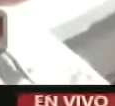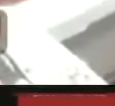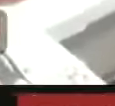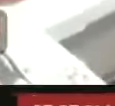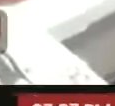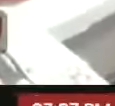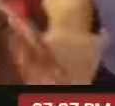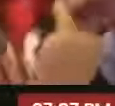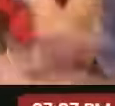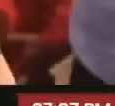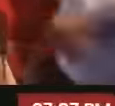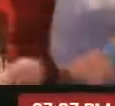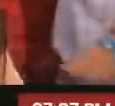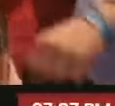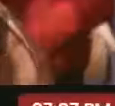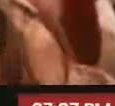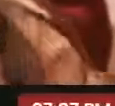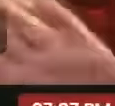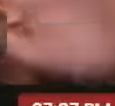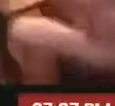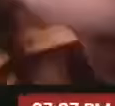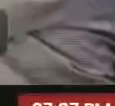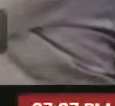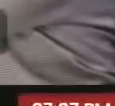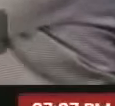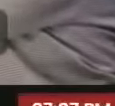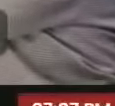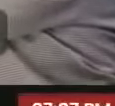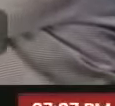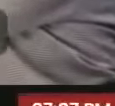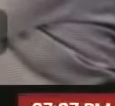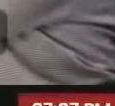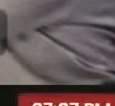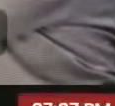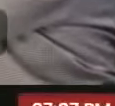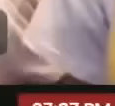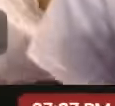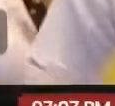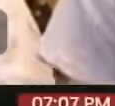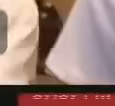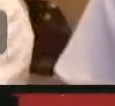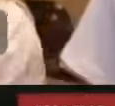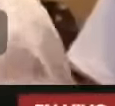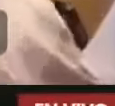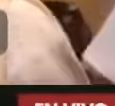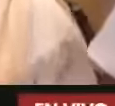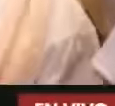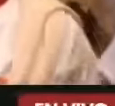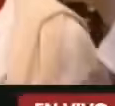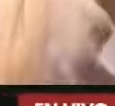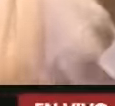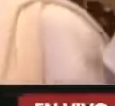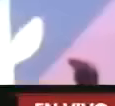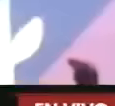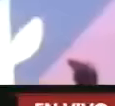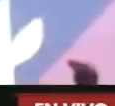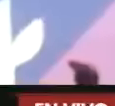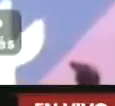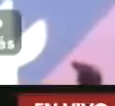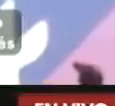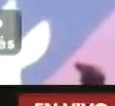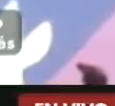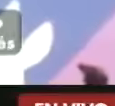Hugo Chávez, la gran misión para la vida, para recuperar el estado de bienestar, para construir el